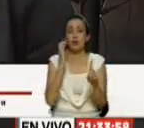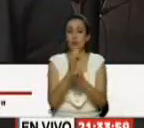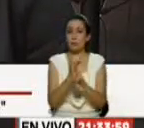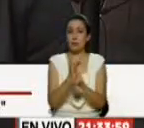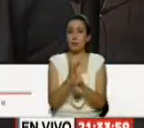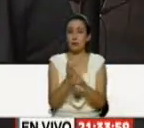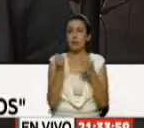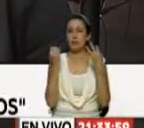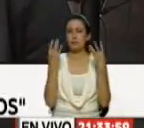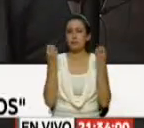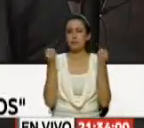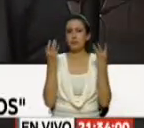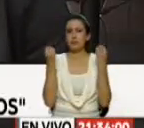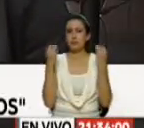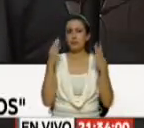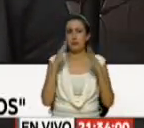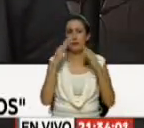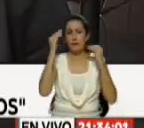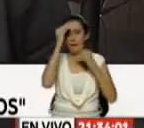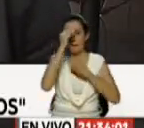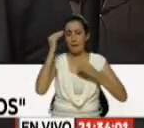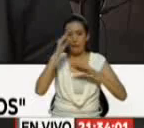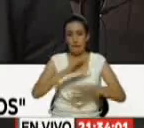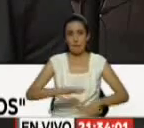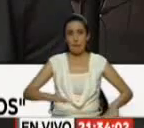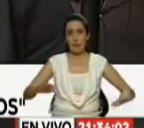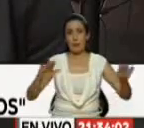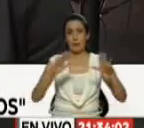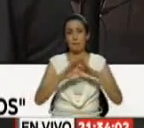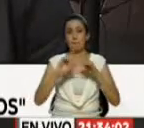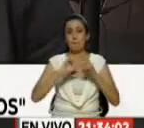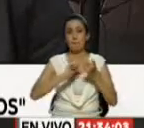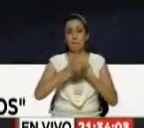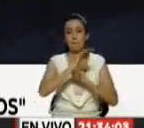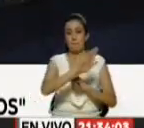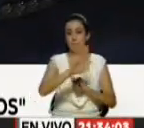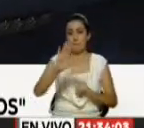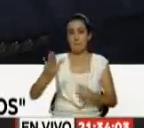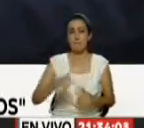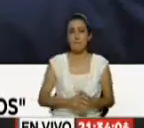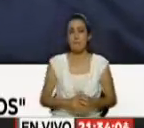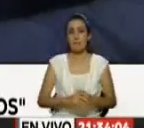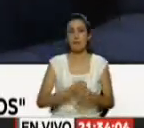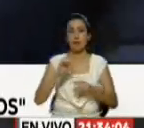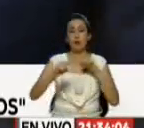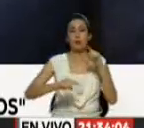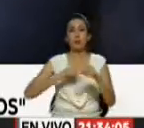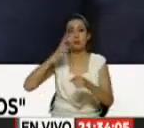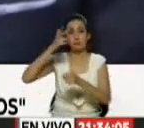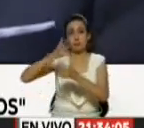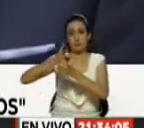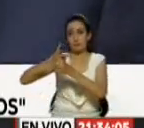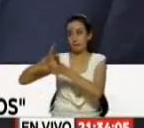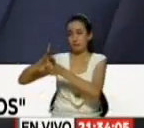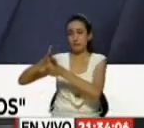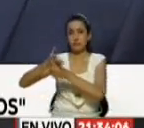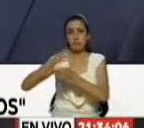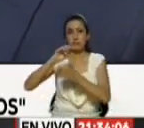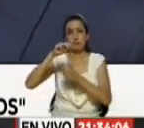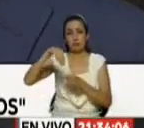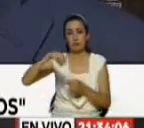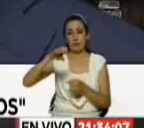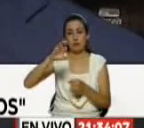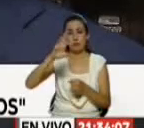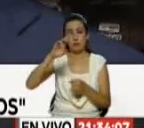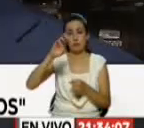visiones muy acertadas, muy valiosas por parte de cada uno de los invitados del programa. Para la grabación de este programa, Carlos Montero estuvo 11 días